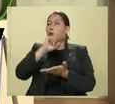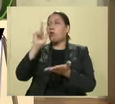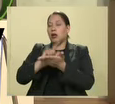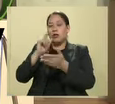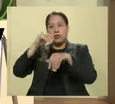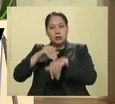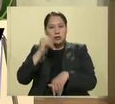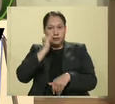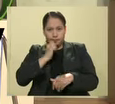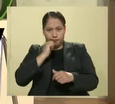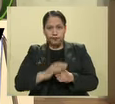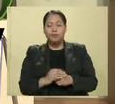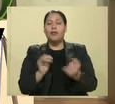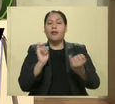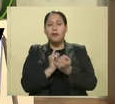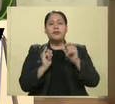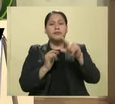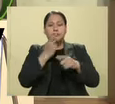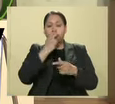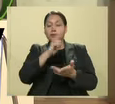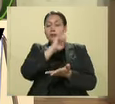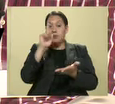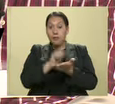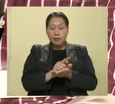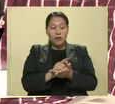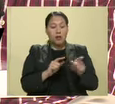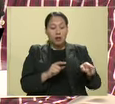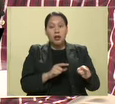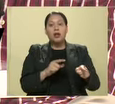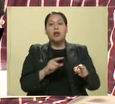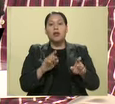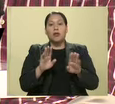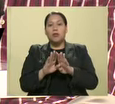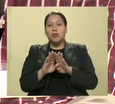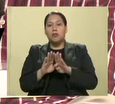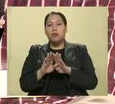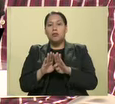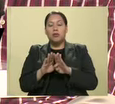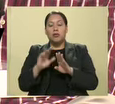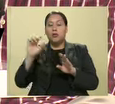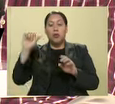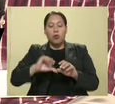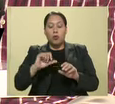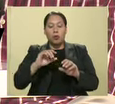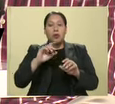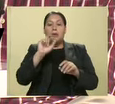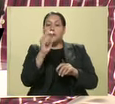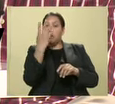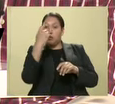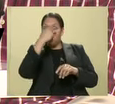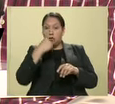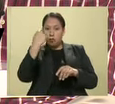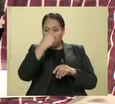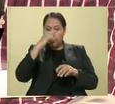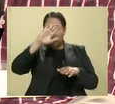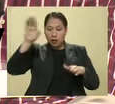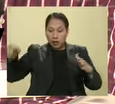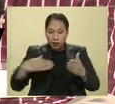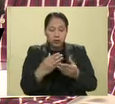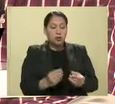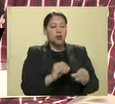es. Nos dice también la ley que si el menor o incapaz es devuelto de manera espontánea dentro de las 24 horas